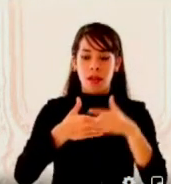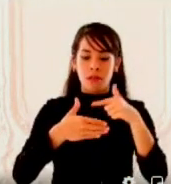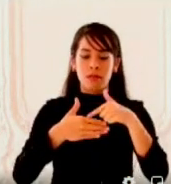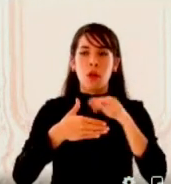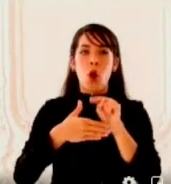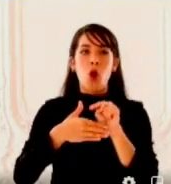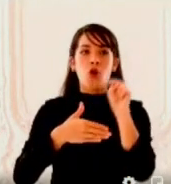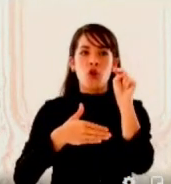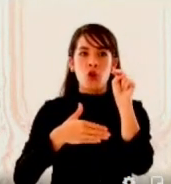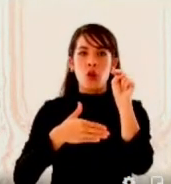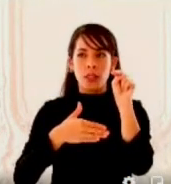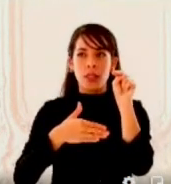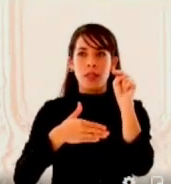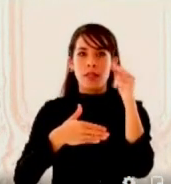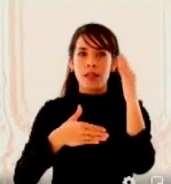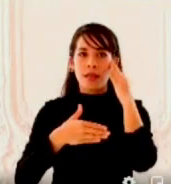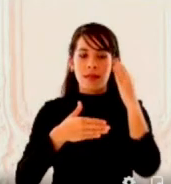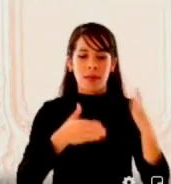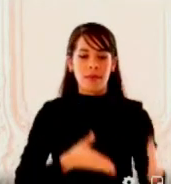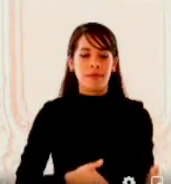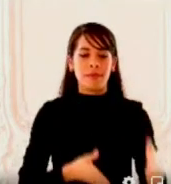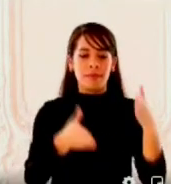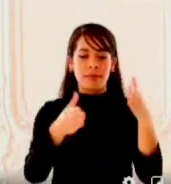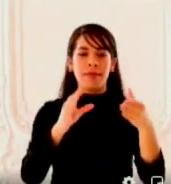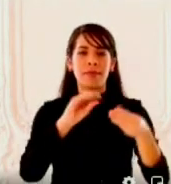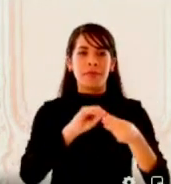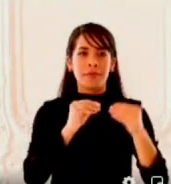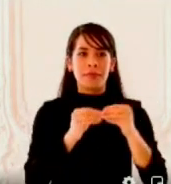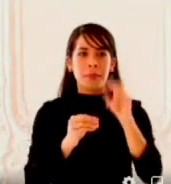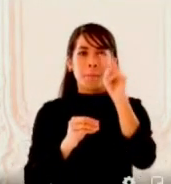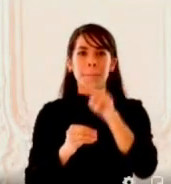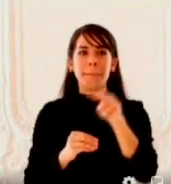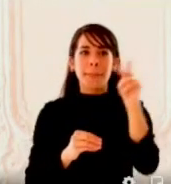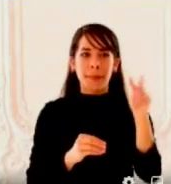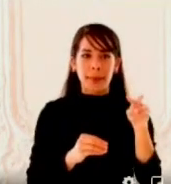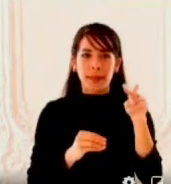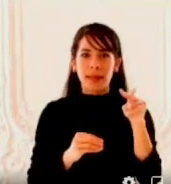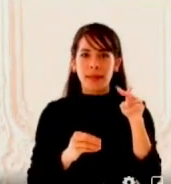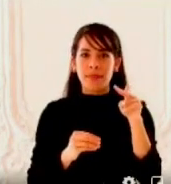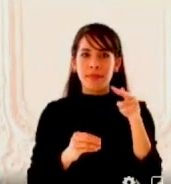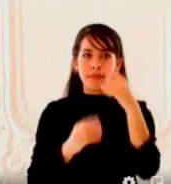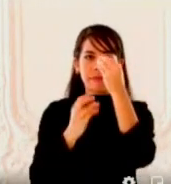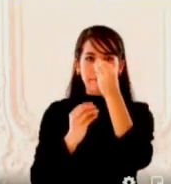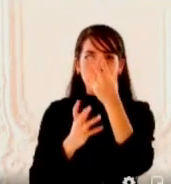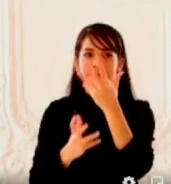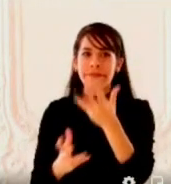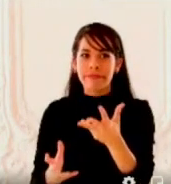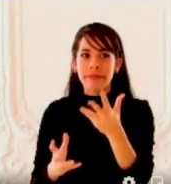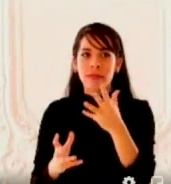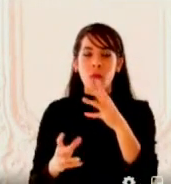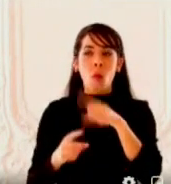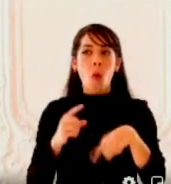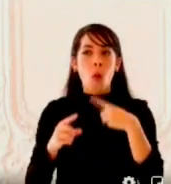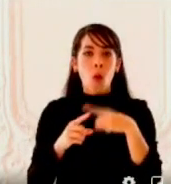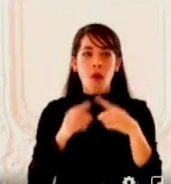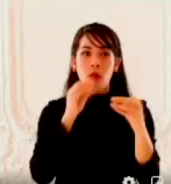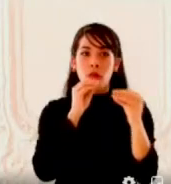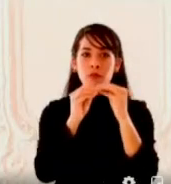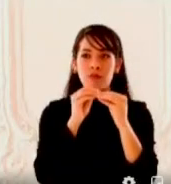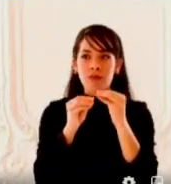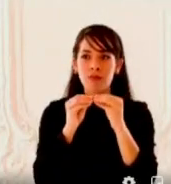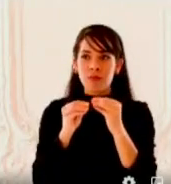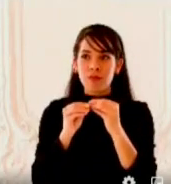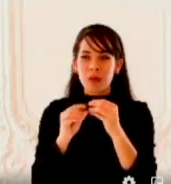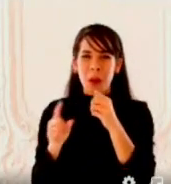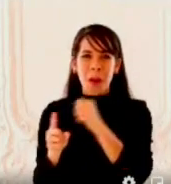obviamente pasa lo que es el Expreso 22, siempre se ha dicho de que cuando se construyó eso, pues impactó negativamente a